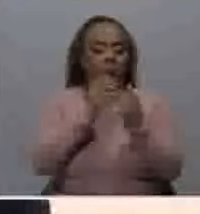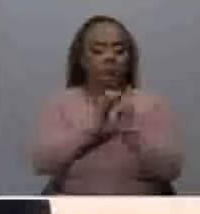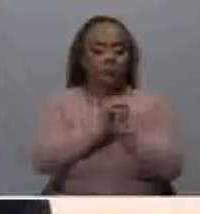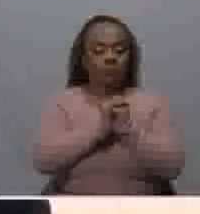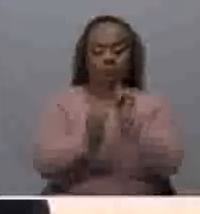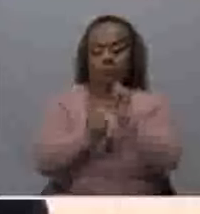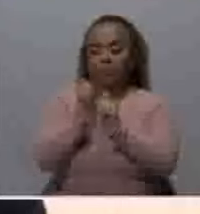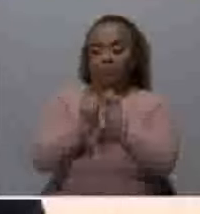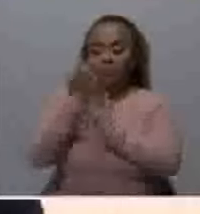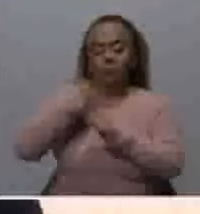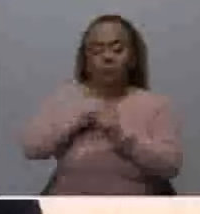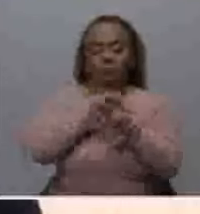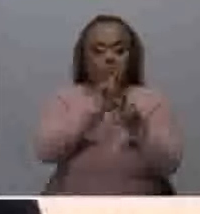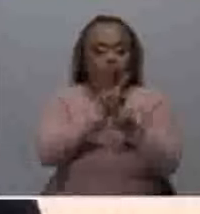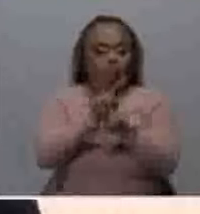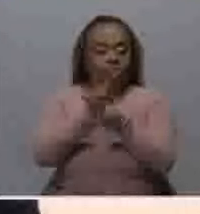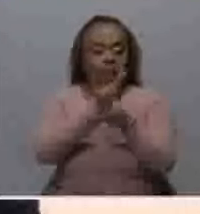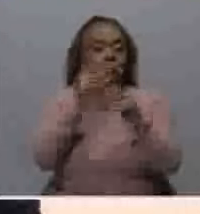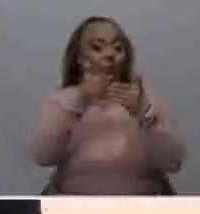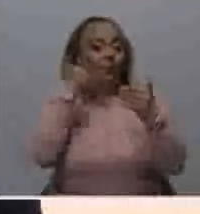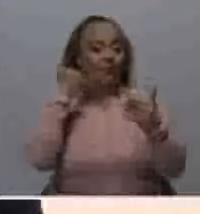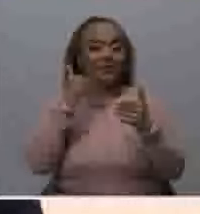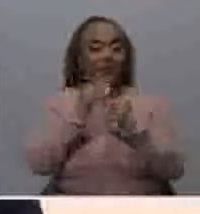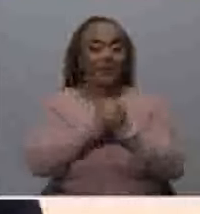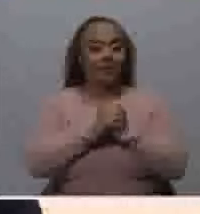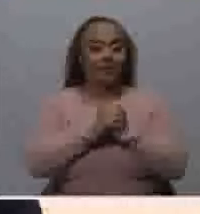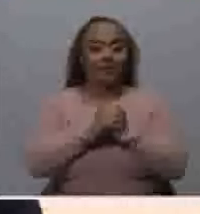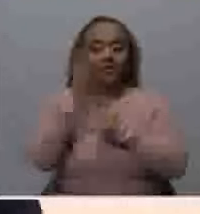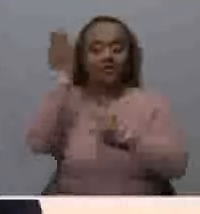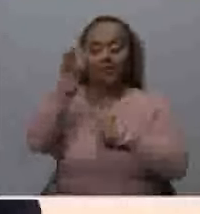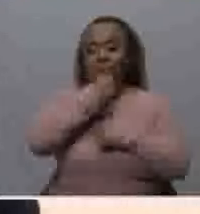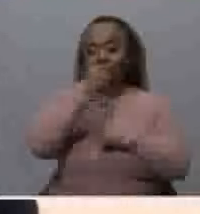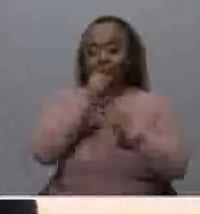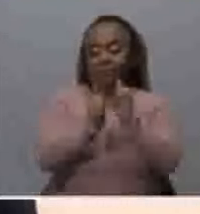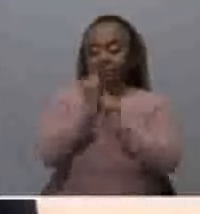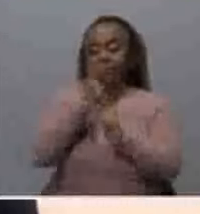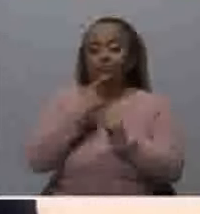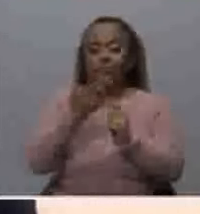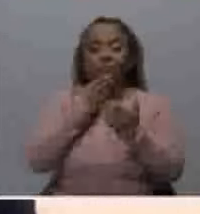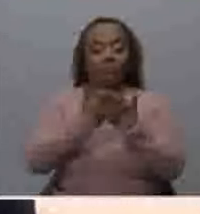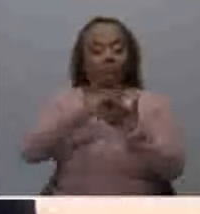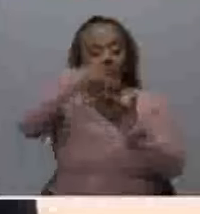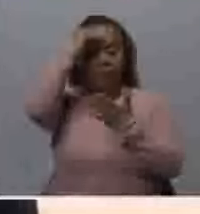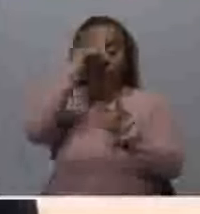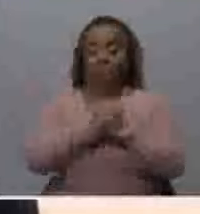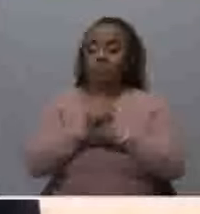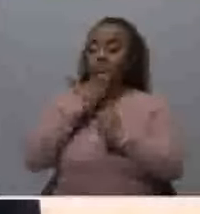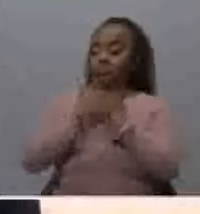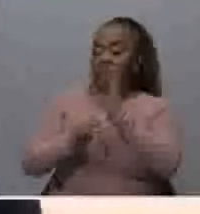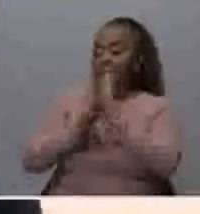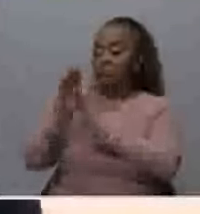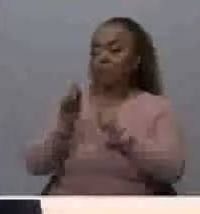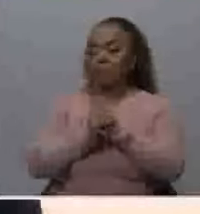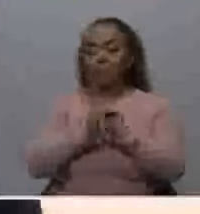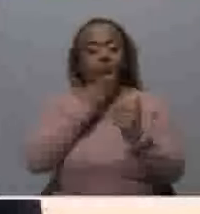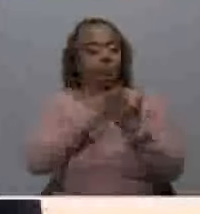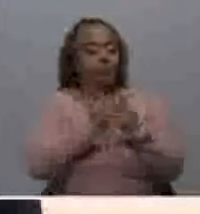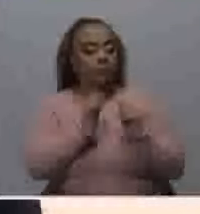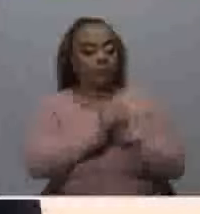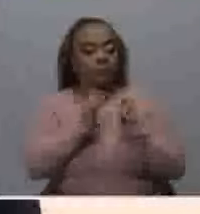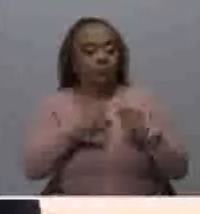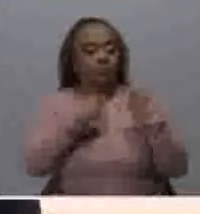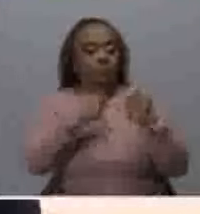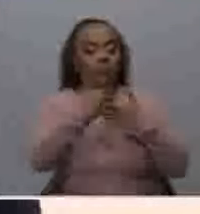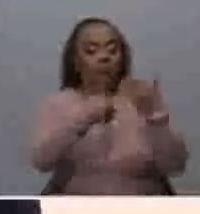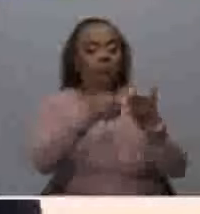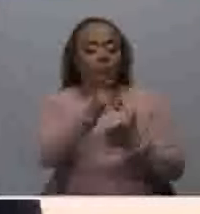mayoría, hoy hacíamos un sondeo en la previa de la conferencia de prensa, la mayoría dice, bueno, a aprender, bueno, a crecer, a darle